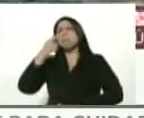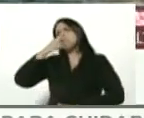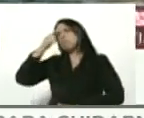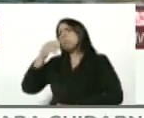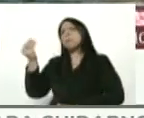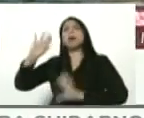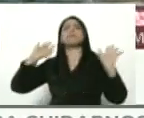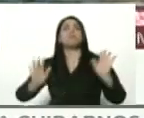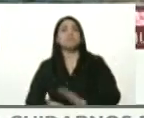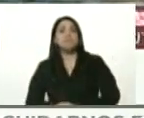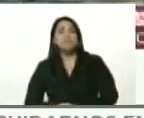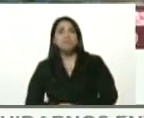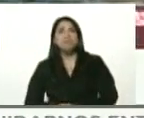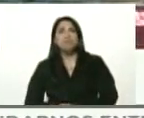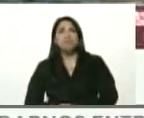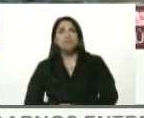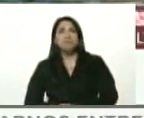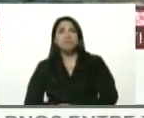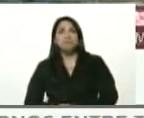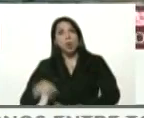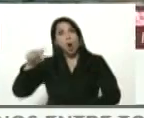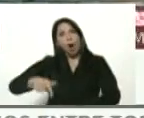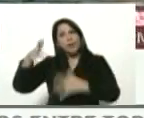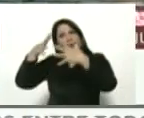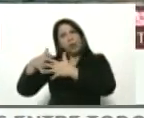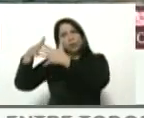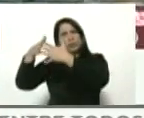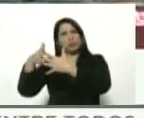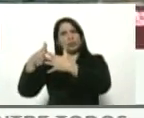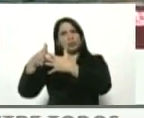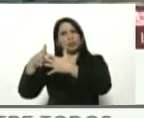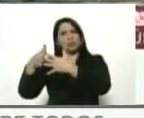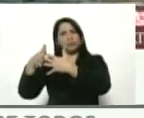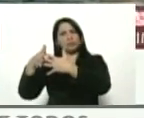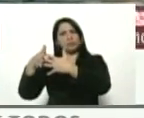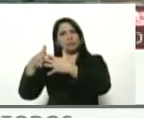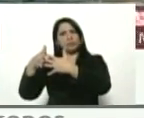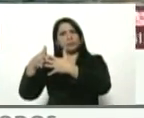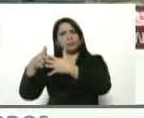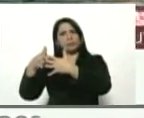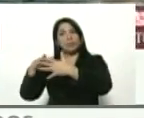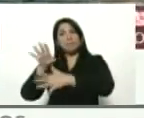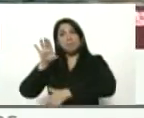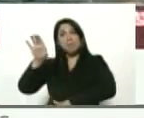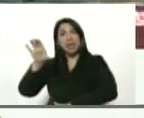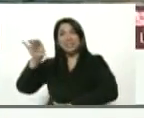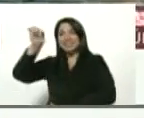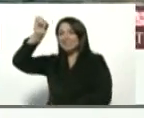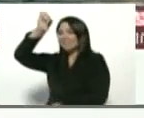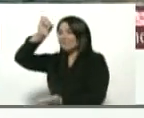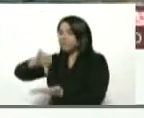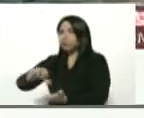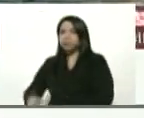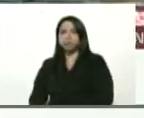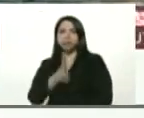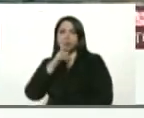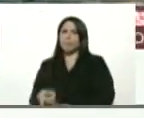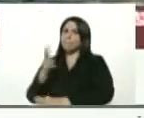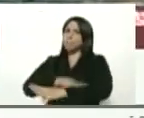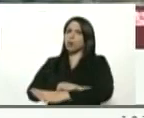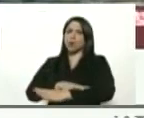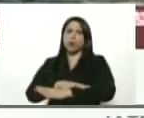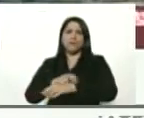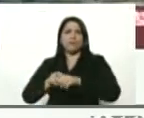más. Y hoy los Estados Unidos de Norteamérica es el país epicentro de la